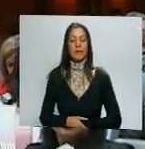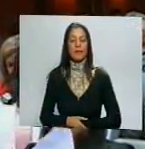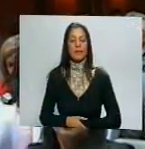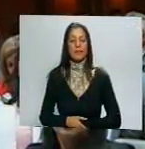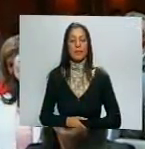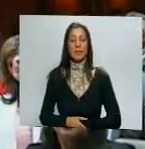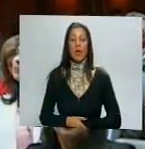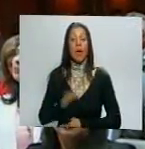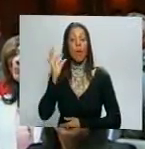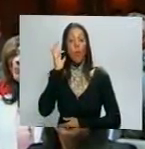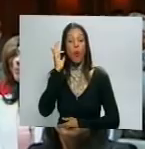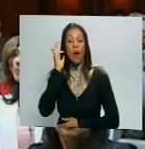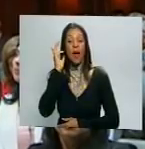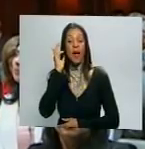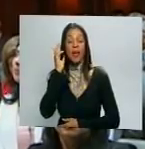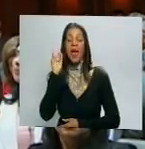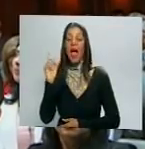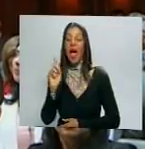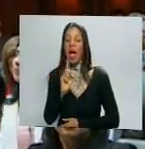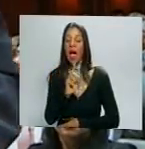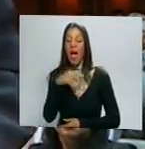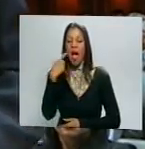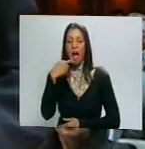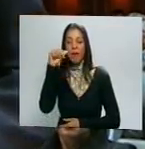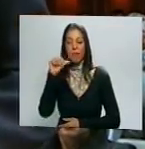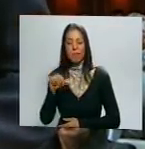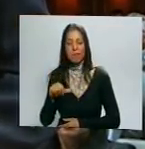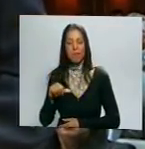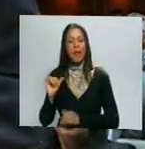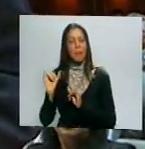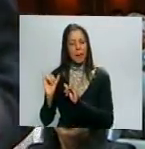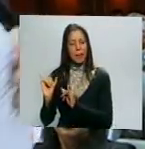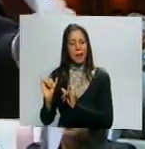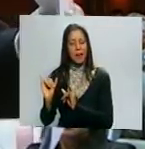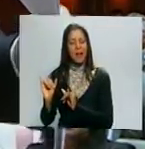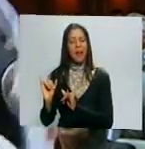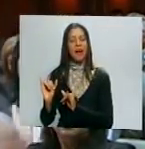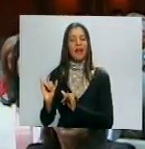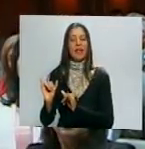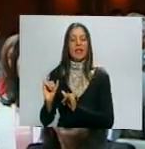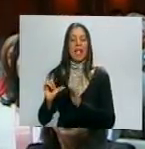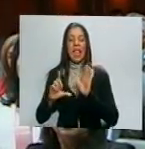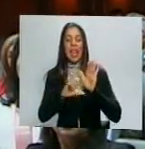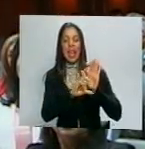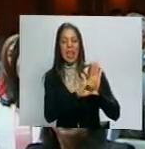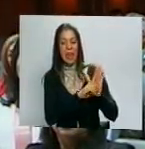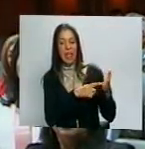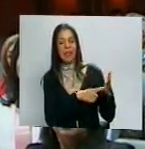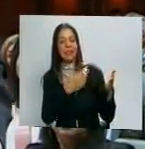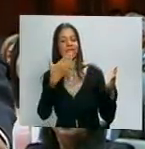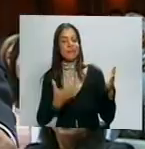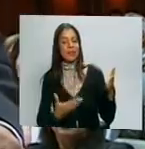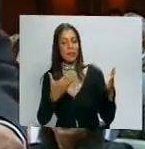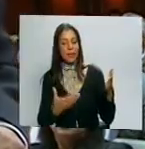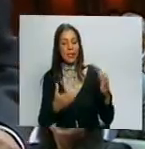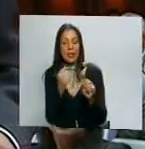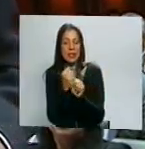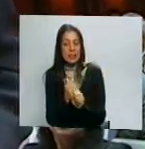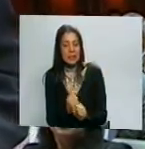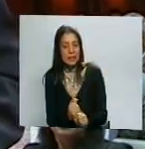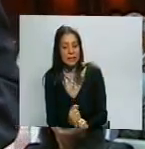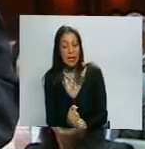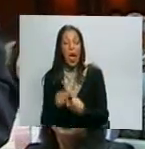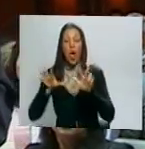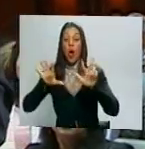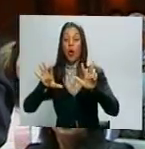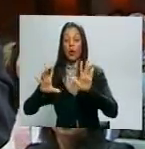la colega, compañera, camarada Diva Guzmán, es una de las leyes más esperadas, quizás de las 8 leyes que el